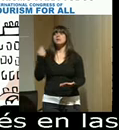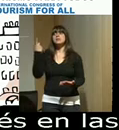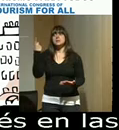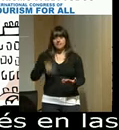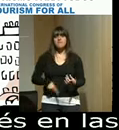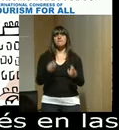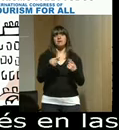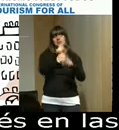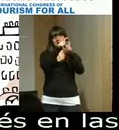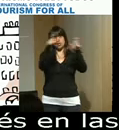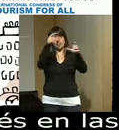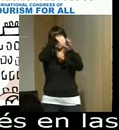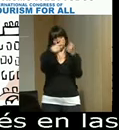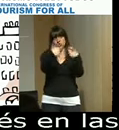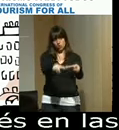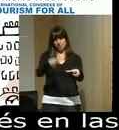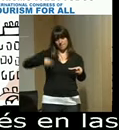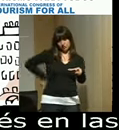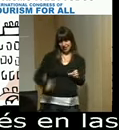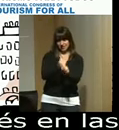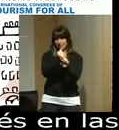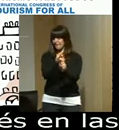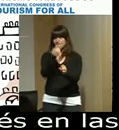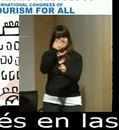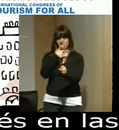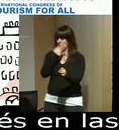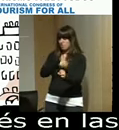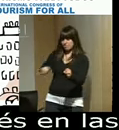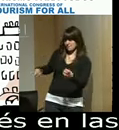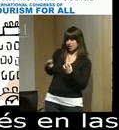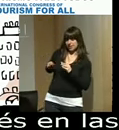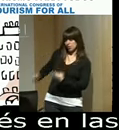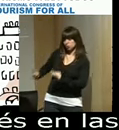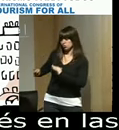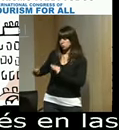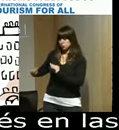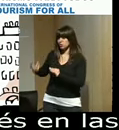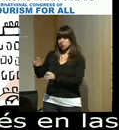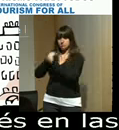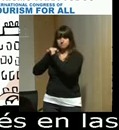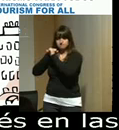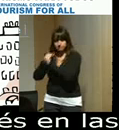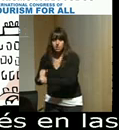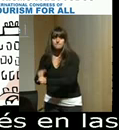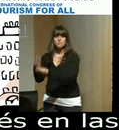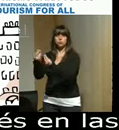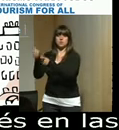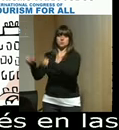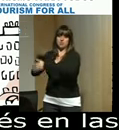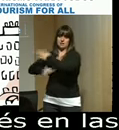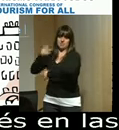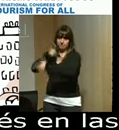en cuanto a las necesidades de las personas con discapacidad, que eso condiciona muchísimo a la hora de viajar a las personas con